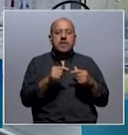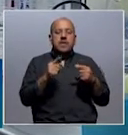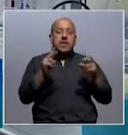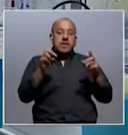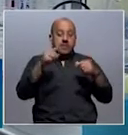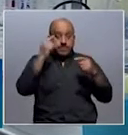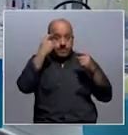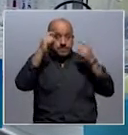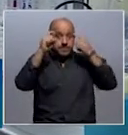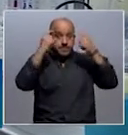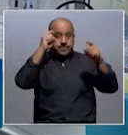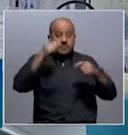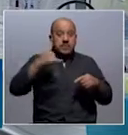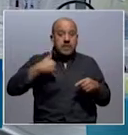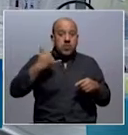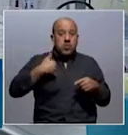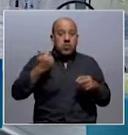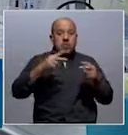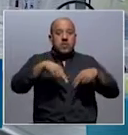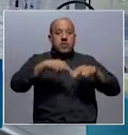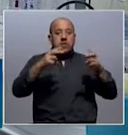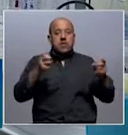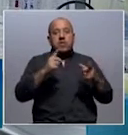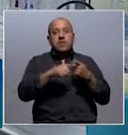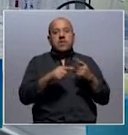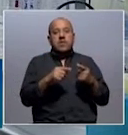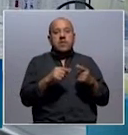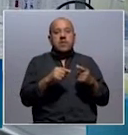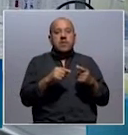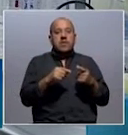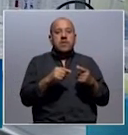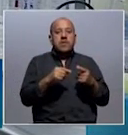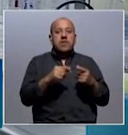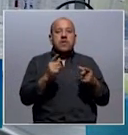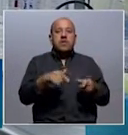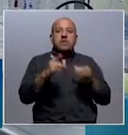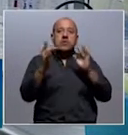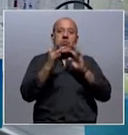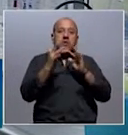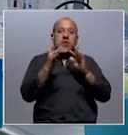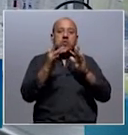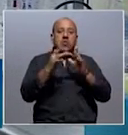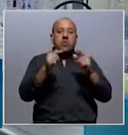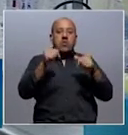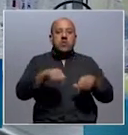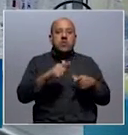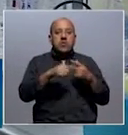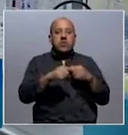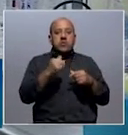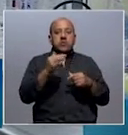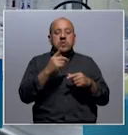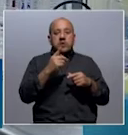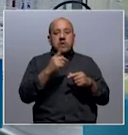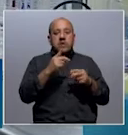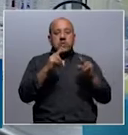emprendedor de una joven investigadora que espía garat este que se contactó con cites que es una aceleradora argentina